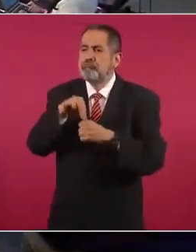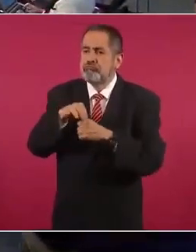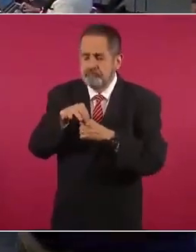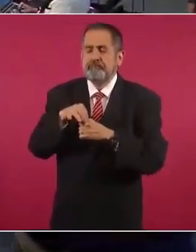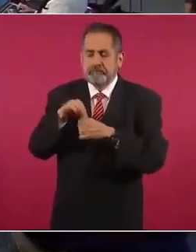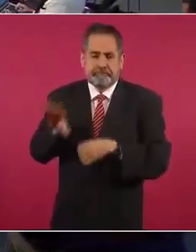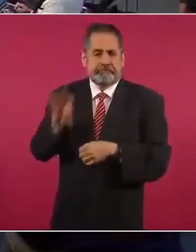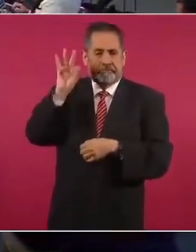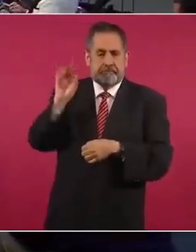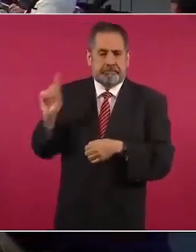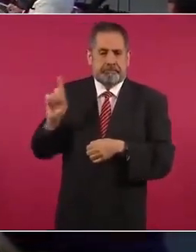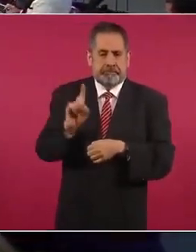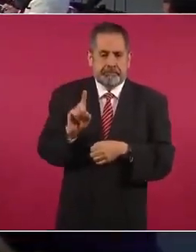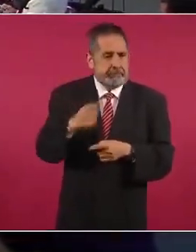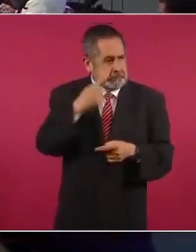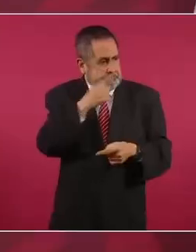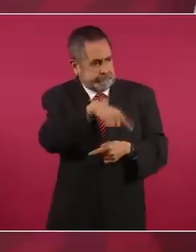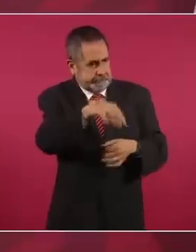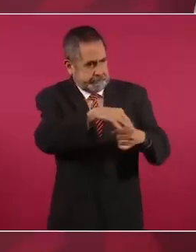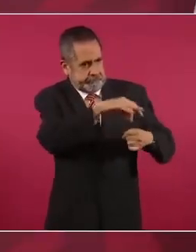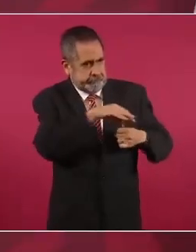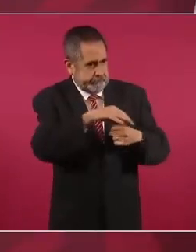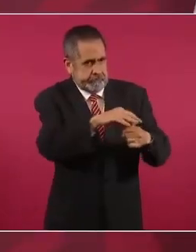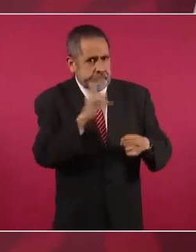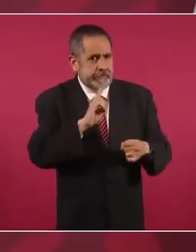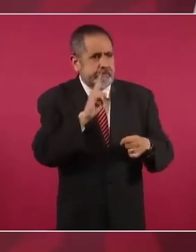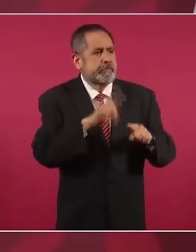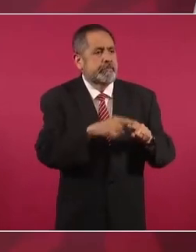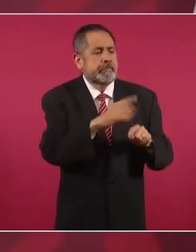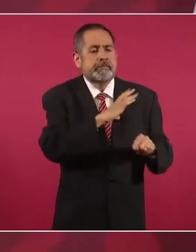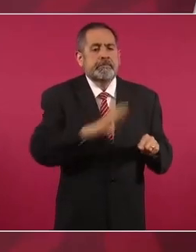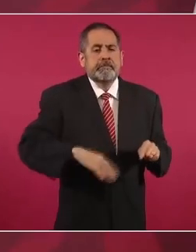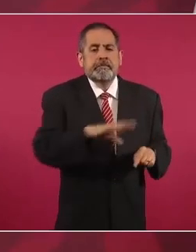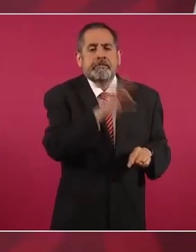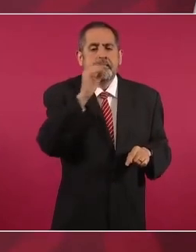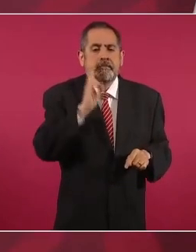que en el conservadurismo hicieran una encuesta.